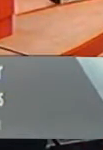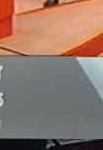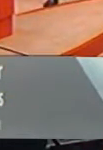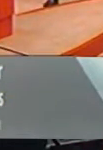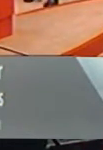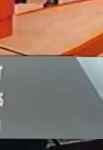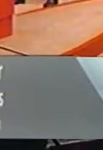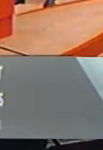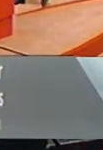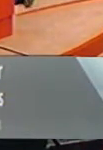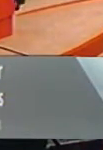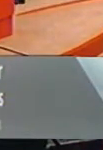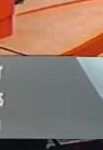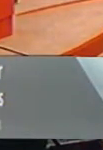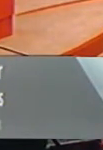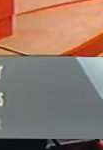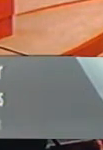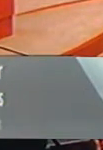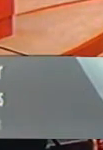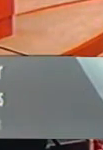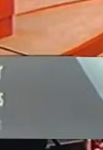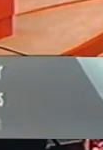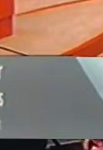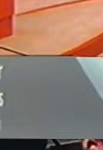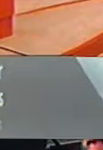Sonido en el escaño de la senadora Graciela Ortiz.